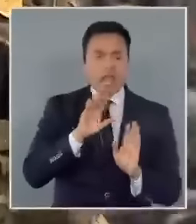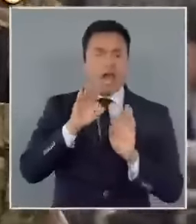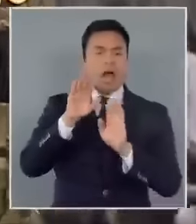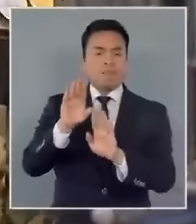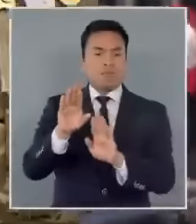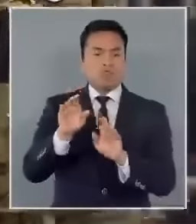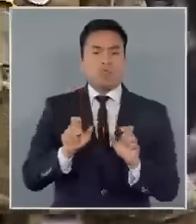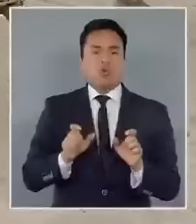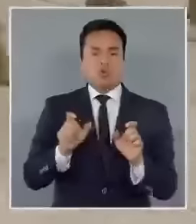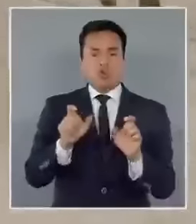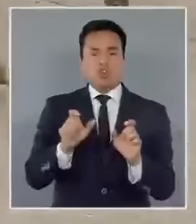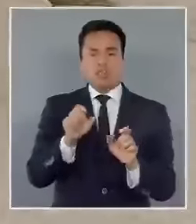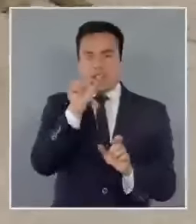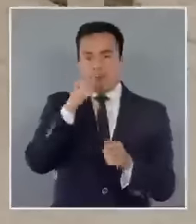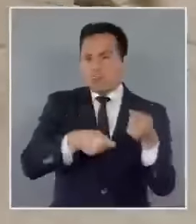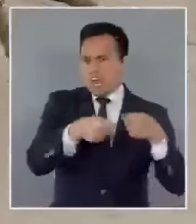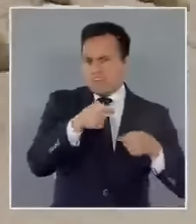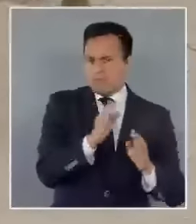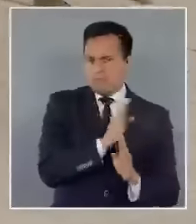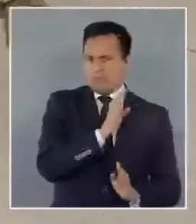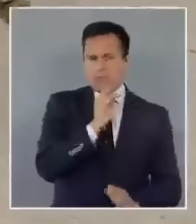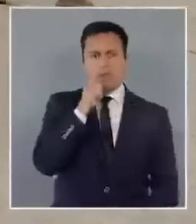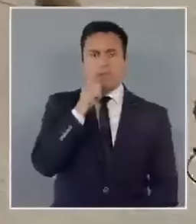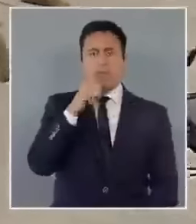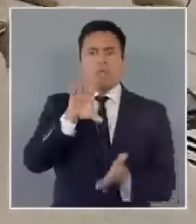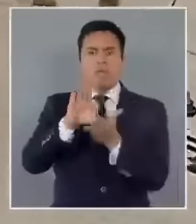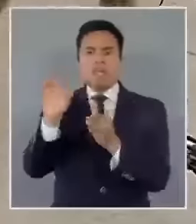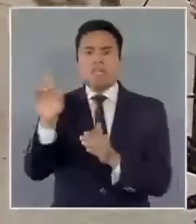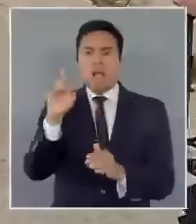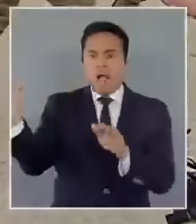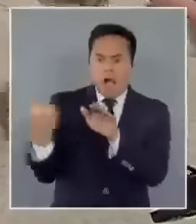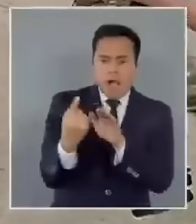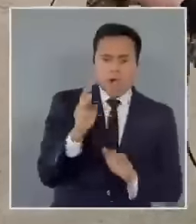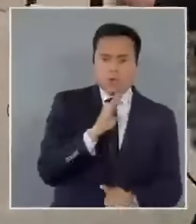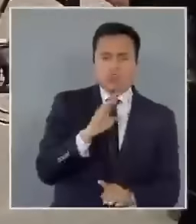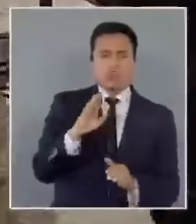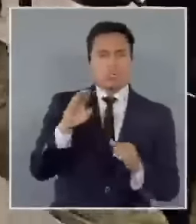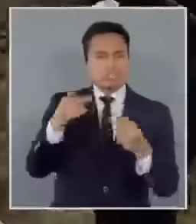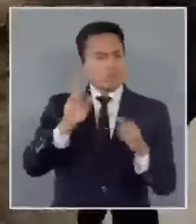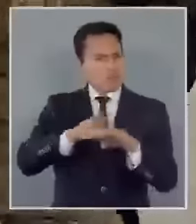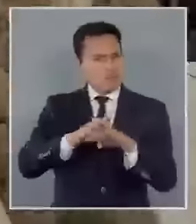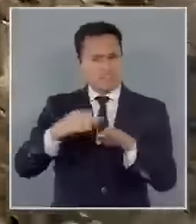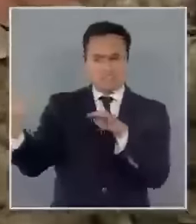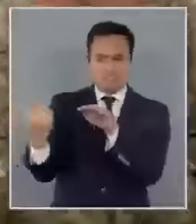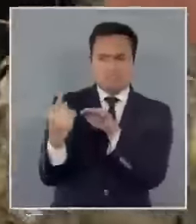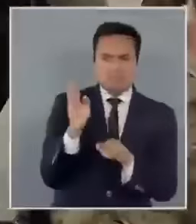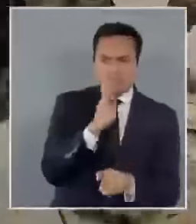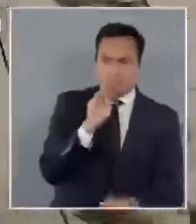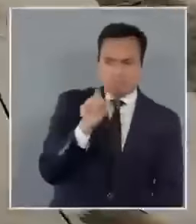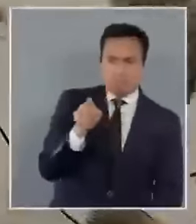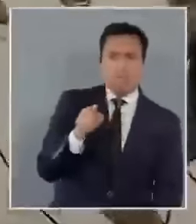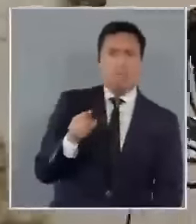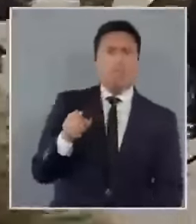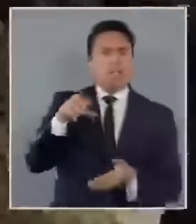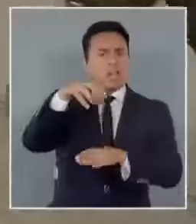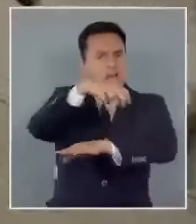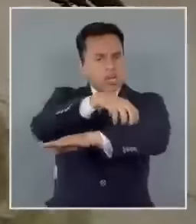al control del narcotráfico e inmigrantes existentes por pasos fronterizos no habilitados en la región.